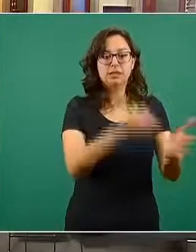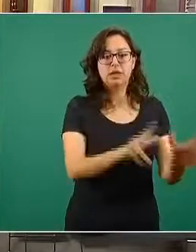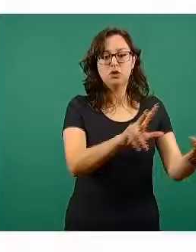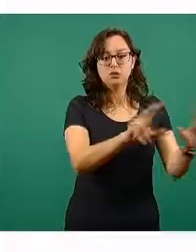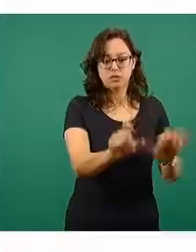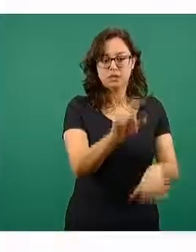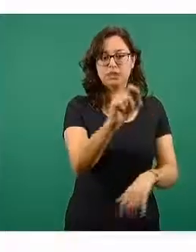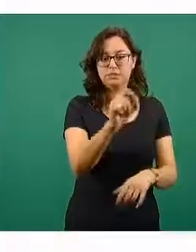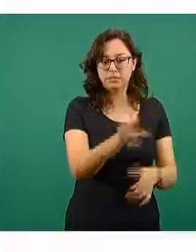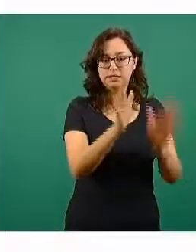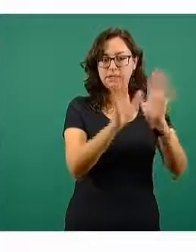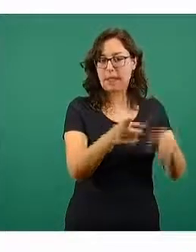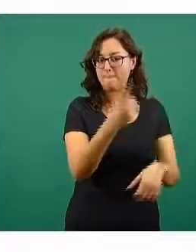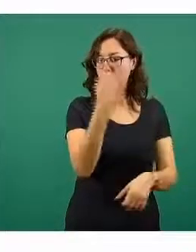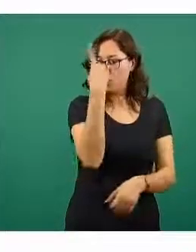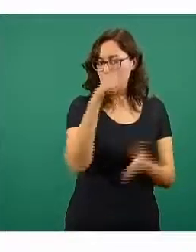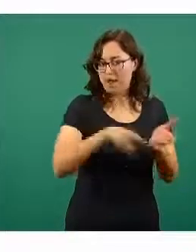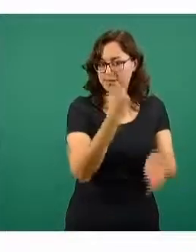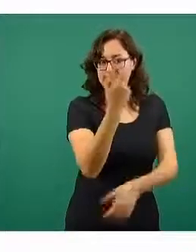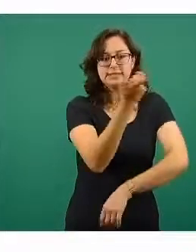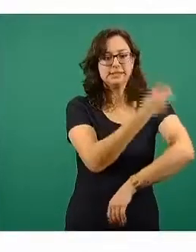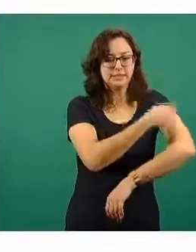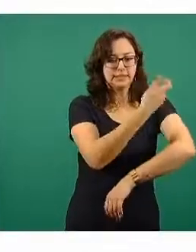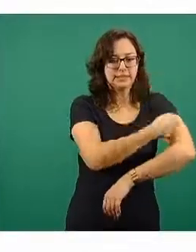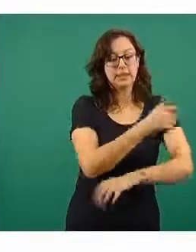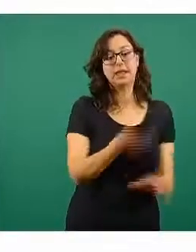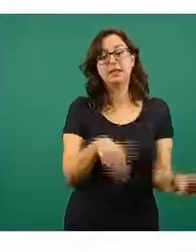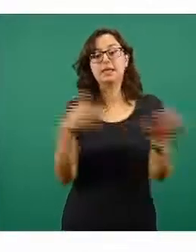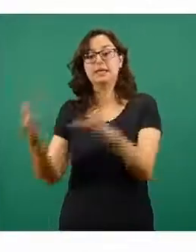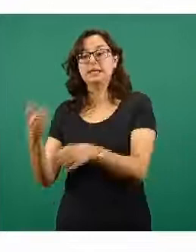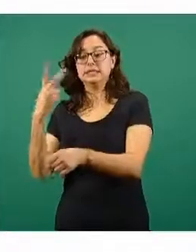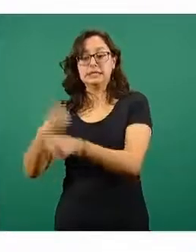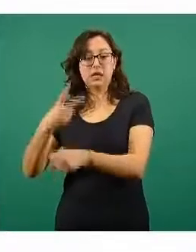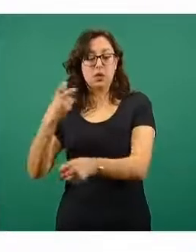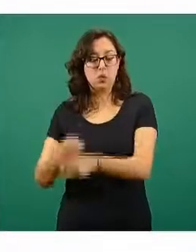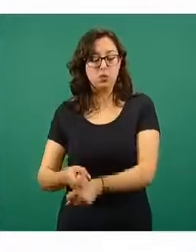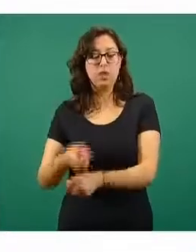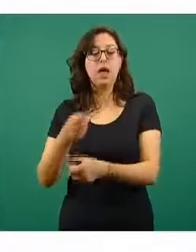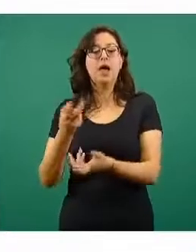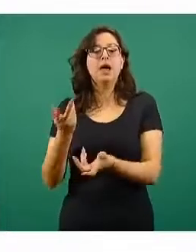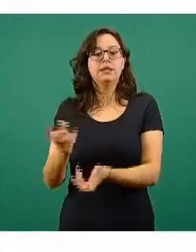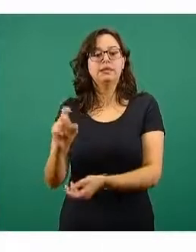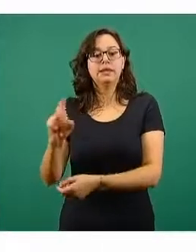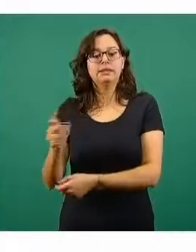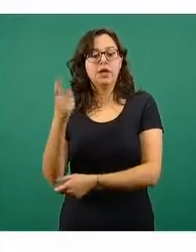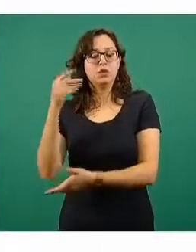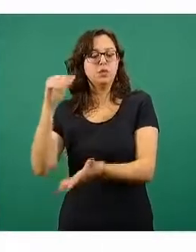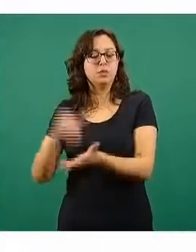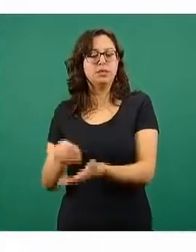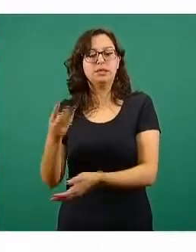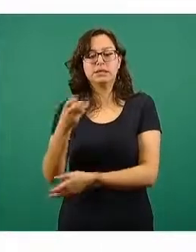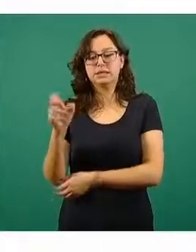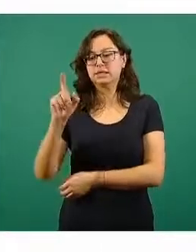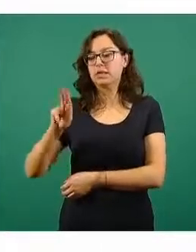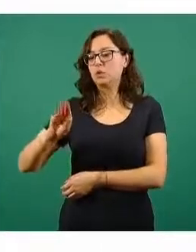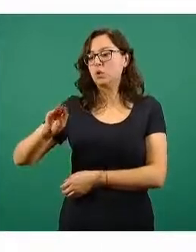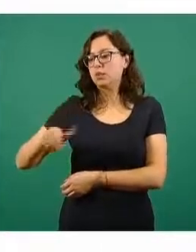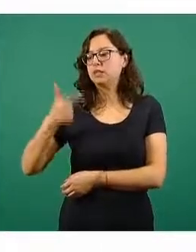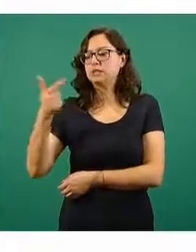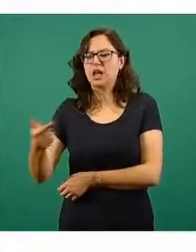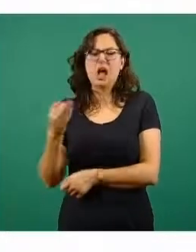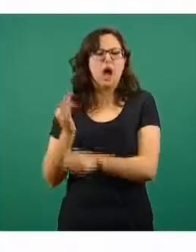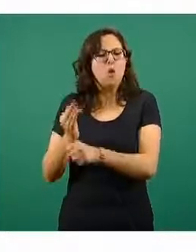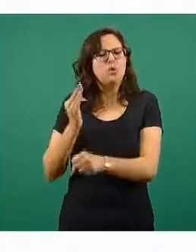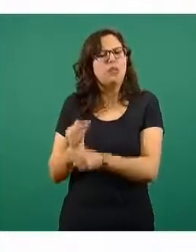dosis y 31.397 las segundas dosis. Ahorita está avanzando muy poco las segundas dosis porque no se